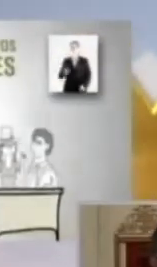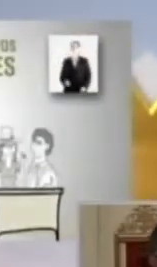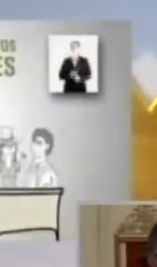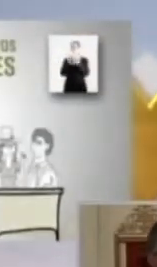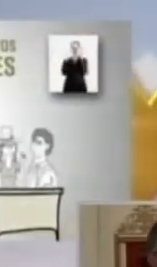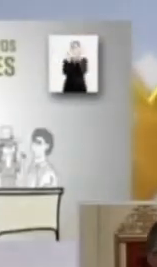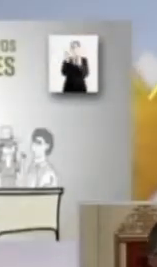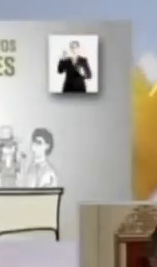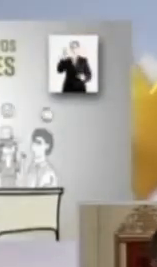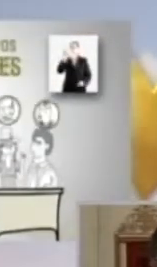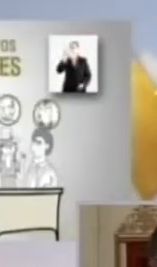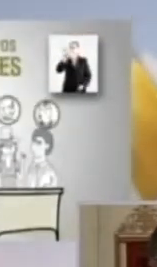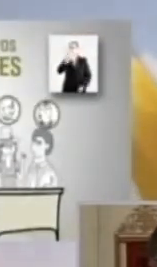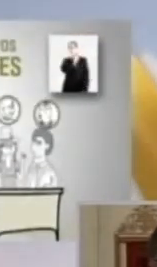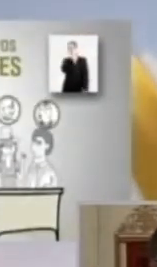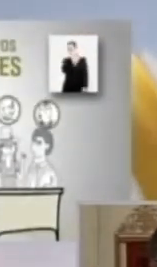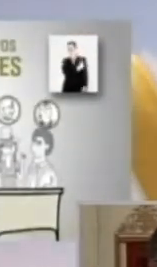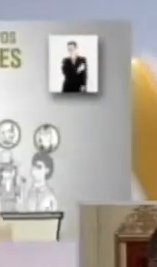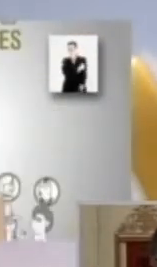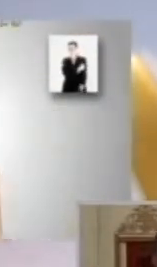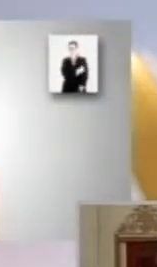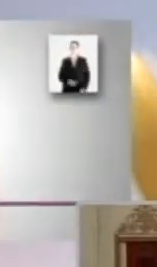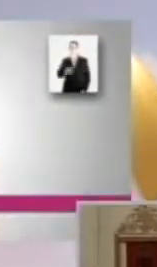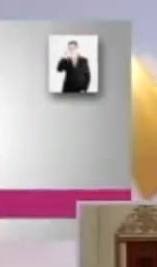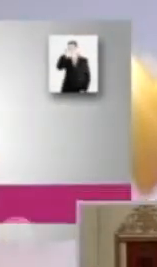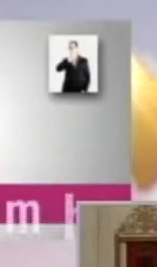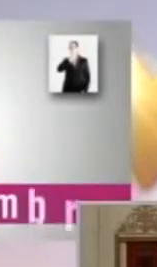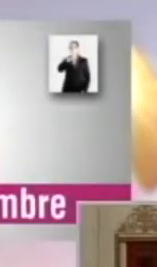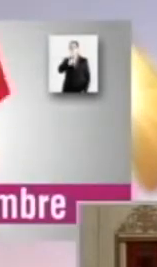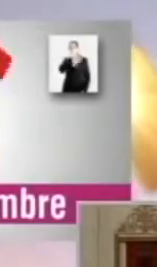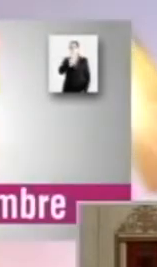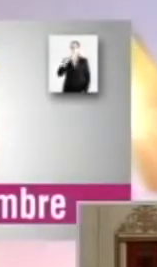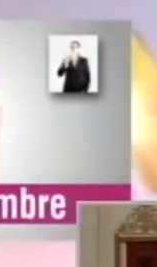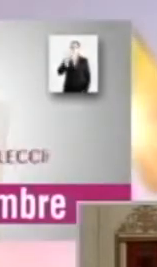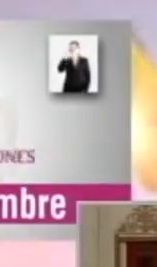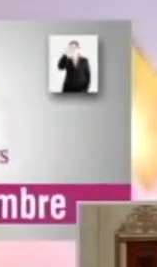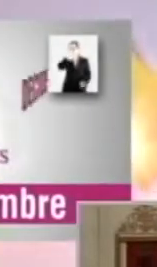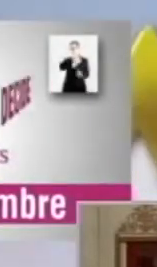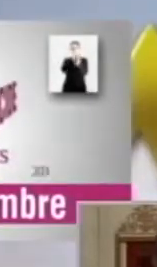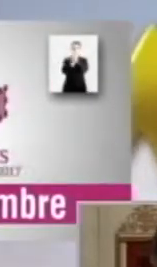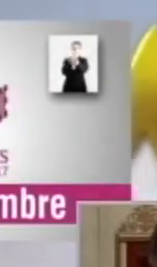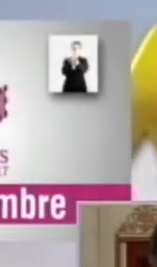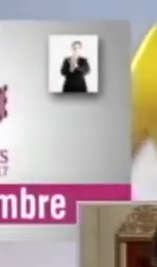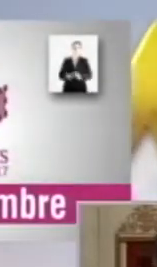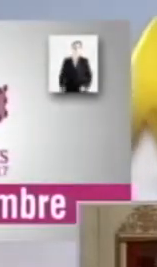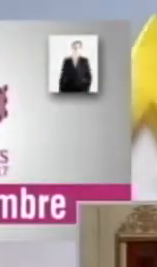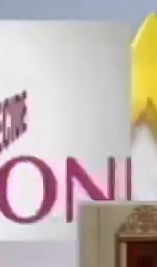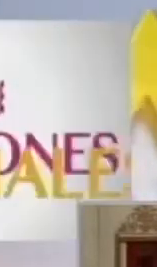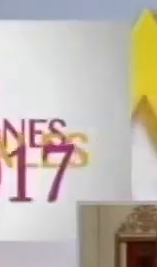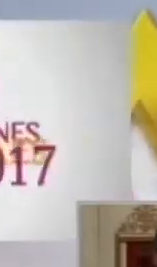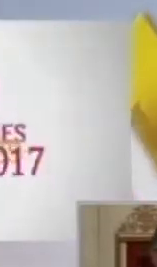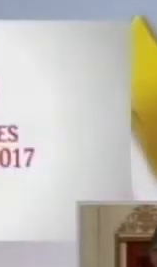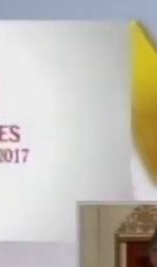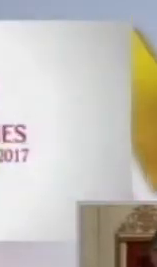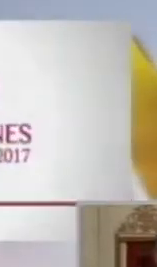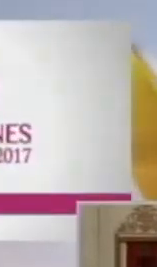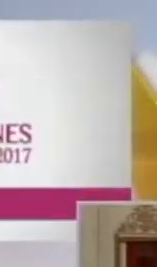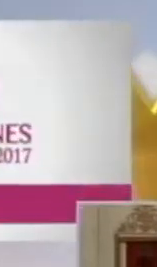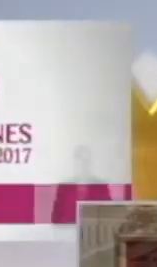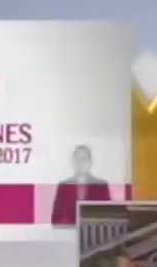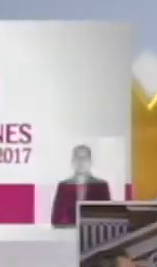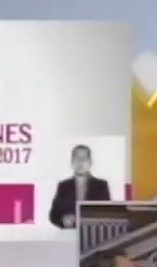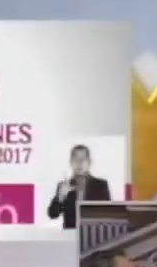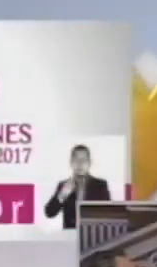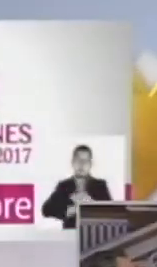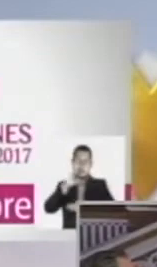de convertir esa obligatoriedad en un mecanismo de expresión política, ¿no? Claro, que